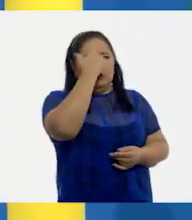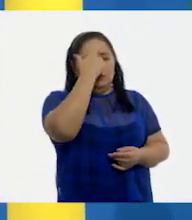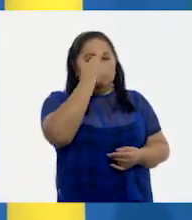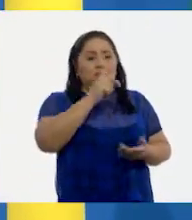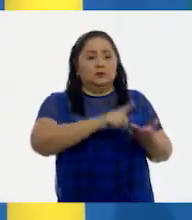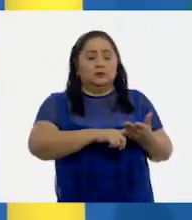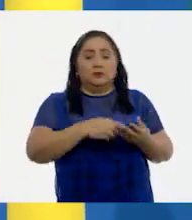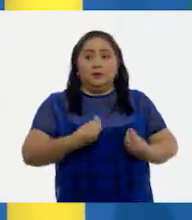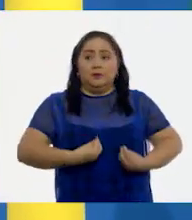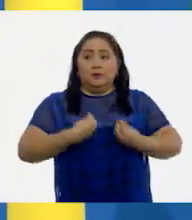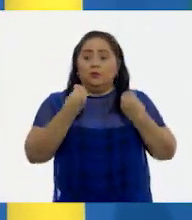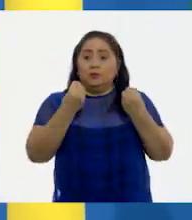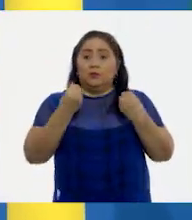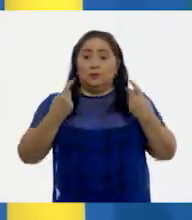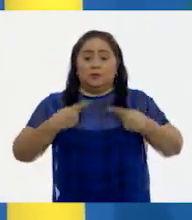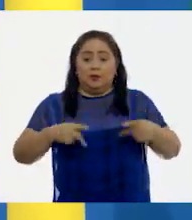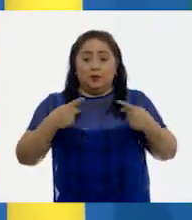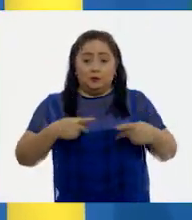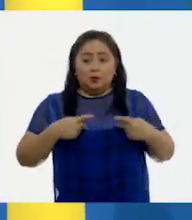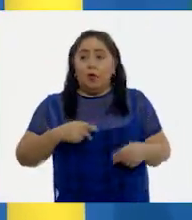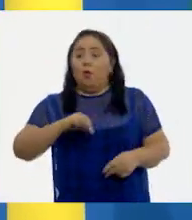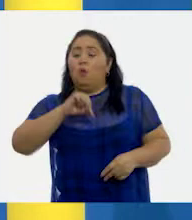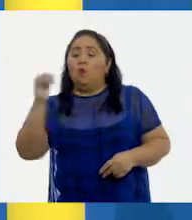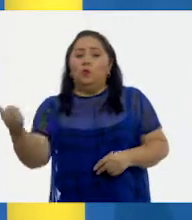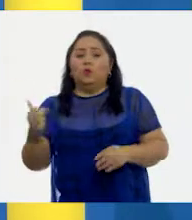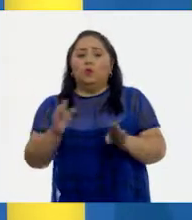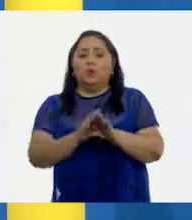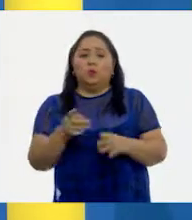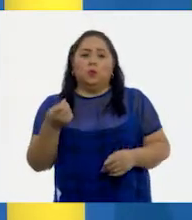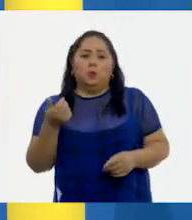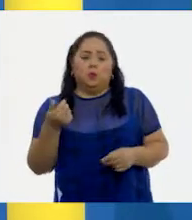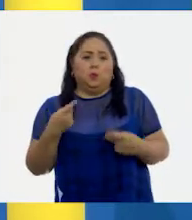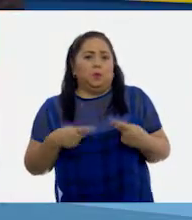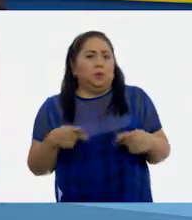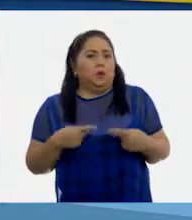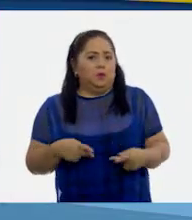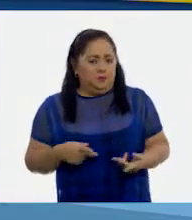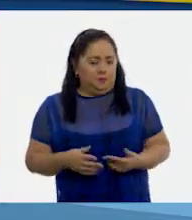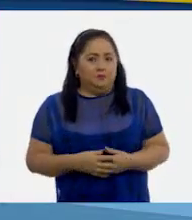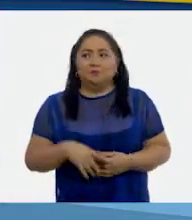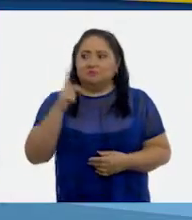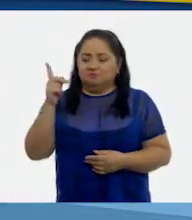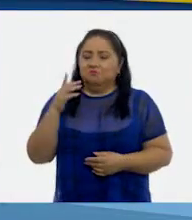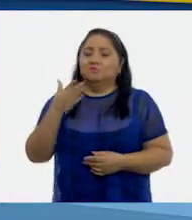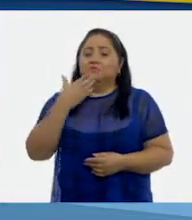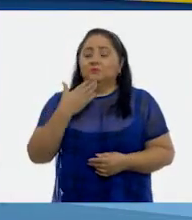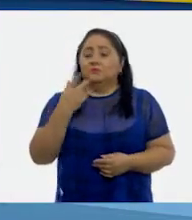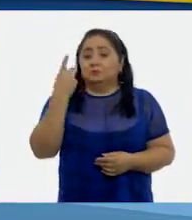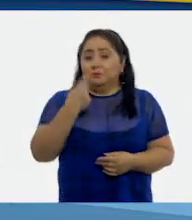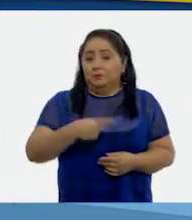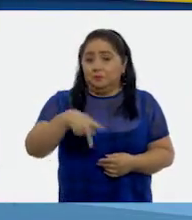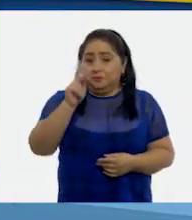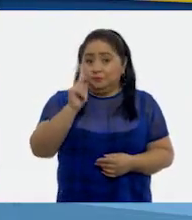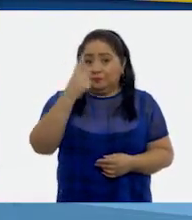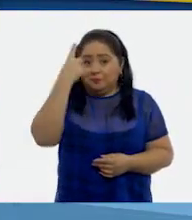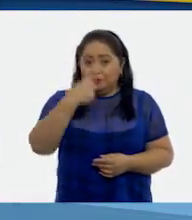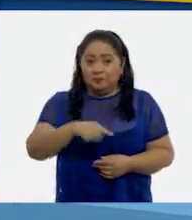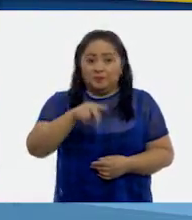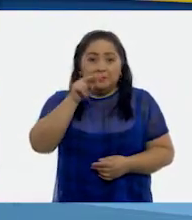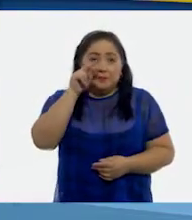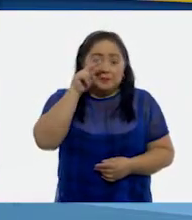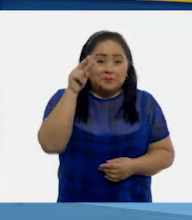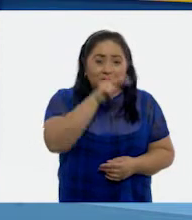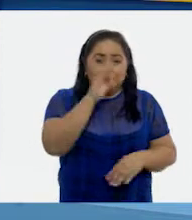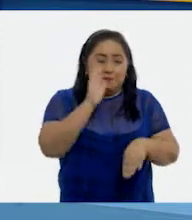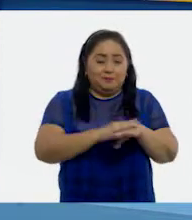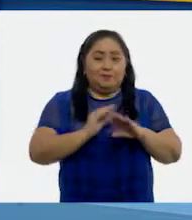una localidad y con qué tan junta o separada vive la gente. Muy bien. Pero para dar aún más